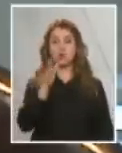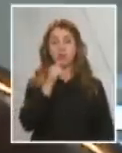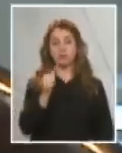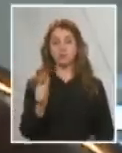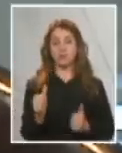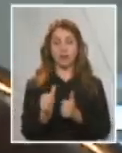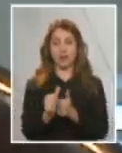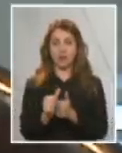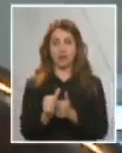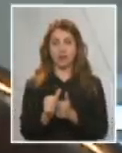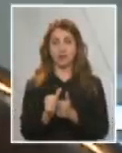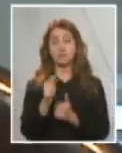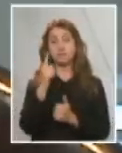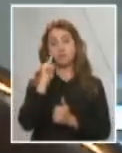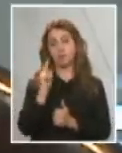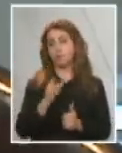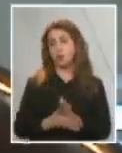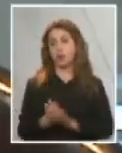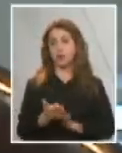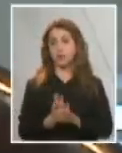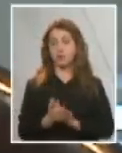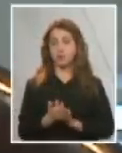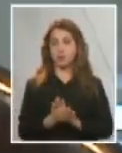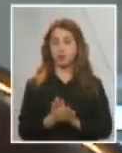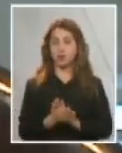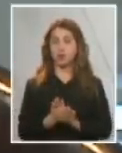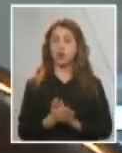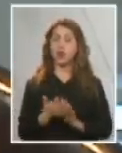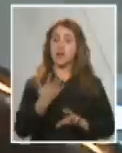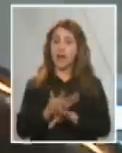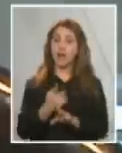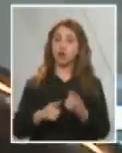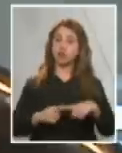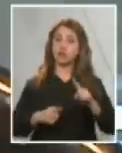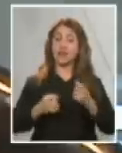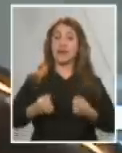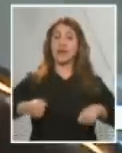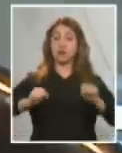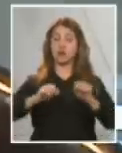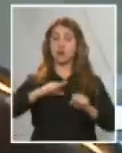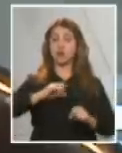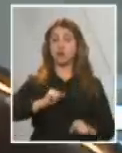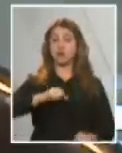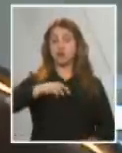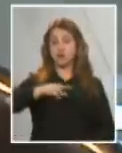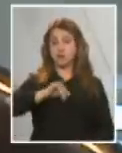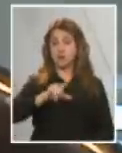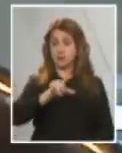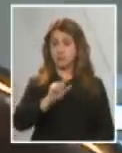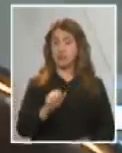cerca, pero, por ejemplo, hay otra ganadora que es Camila y que hizo una pequeña